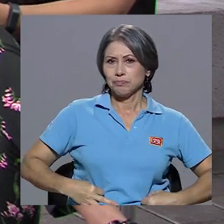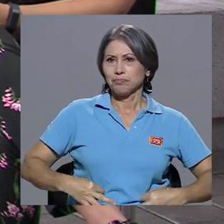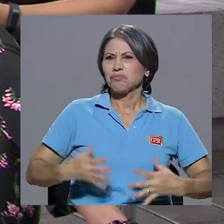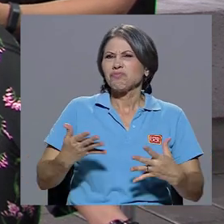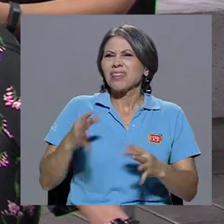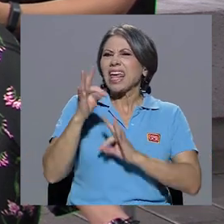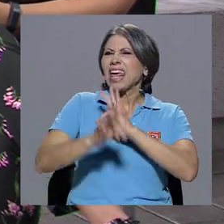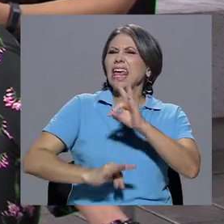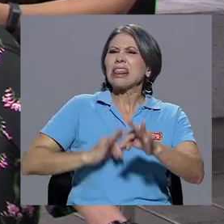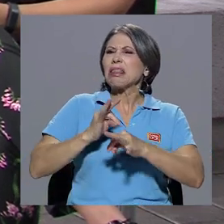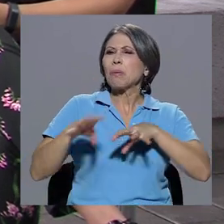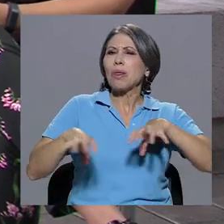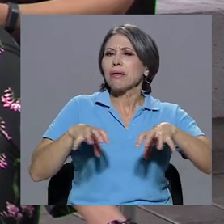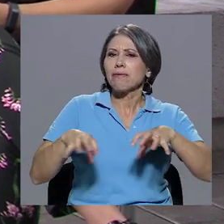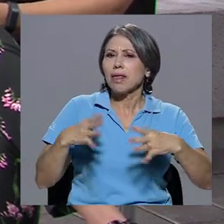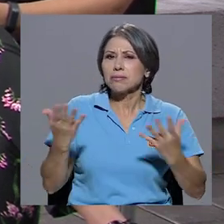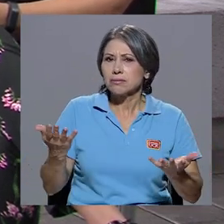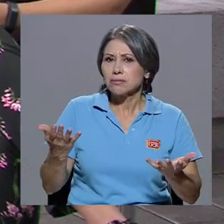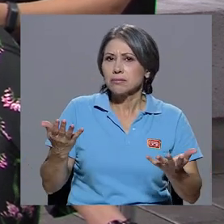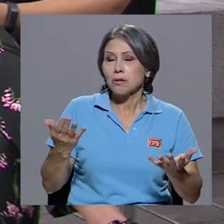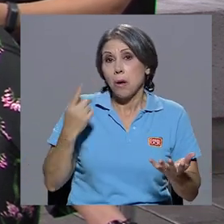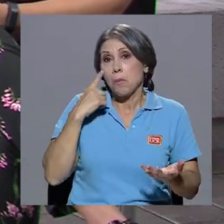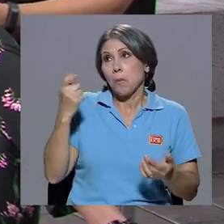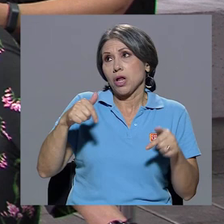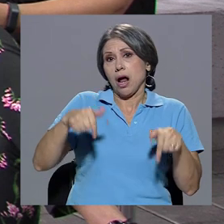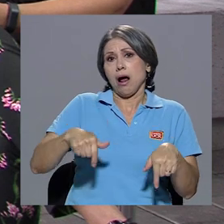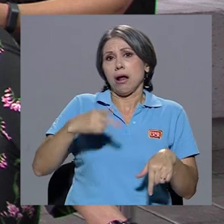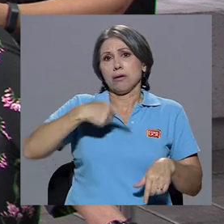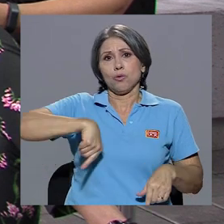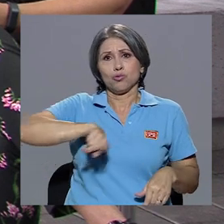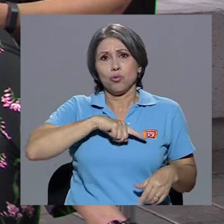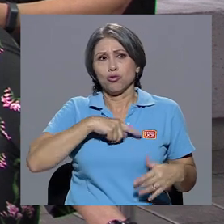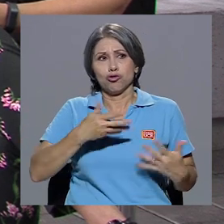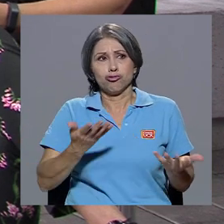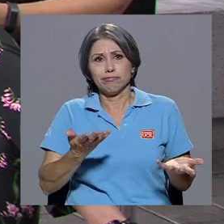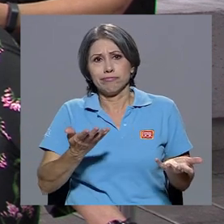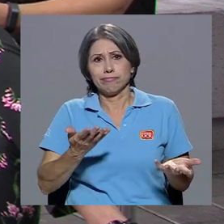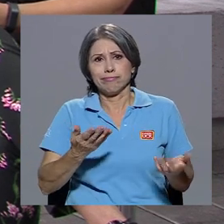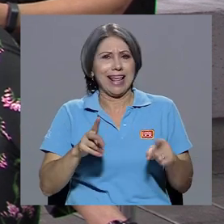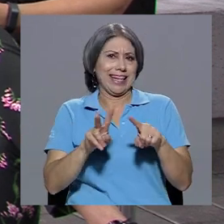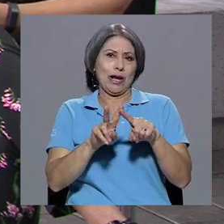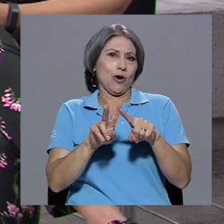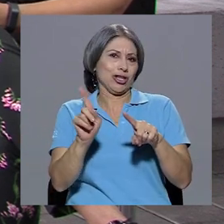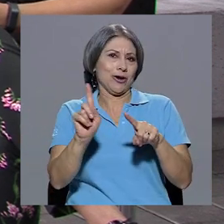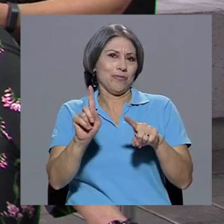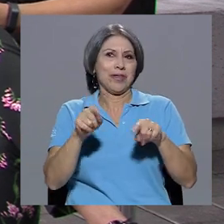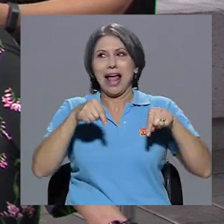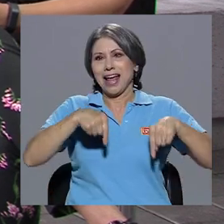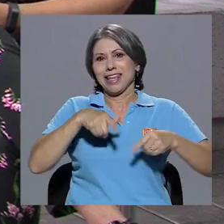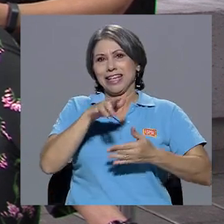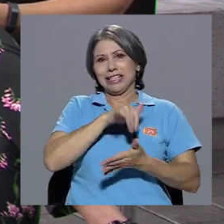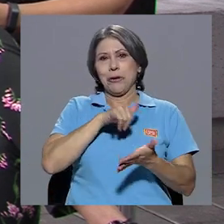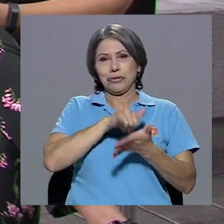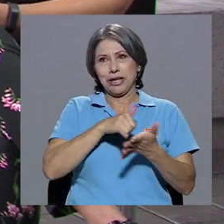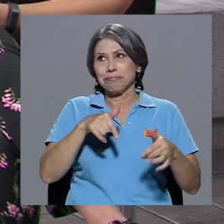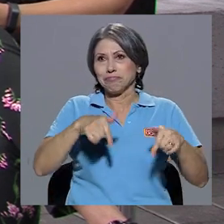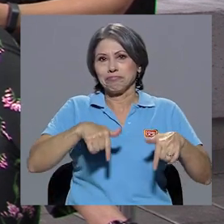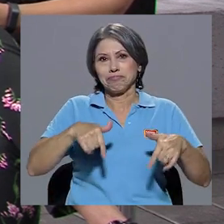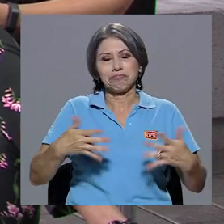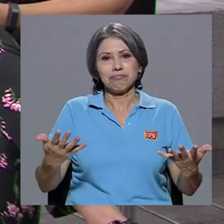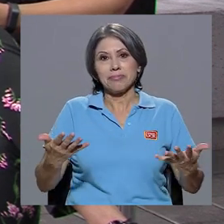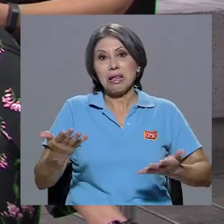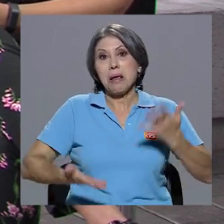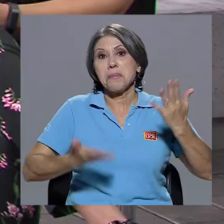¿qué tipo de actividades hacen? Bueno, digo, porque es que aquí nosotros, no en Nicoya, pues aquí en San José, de